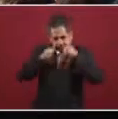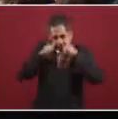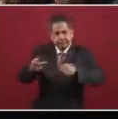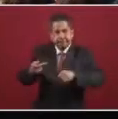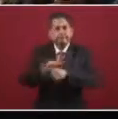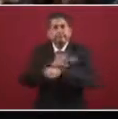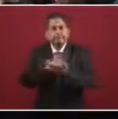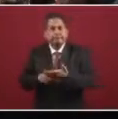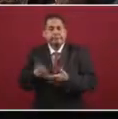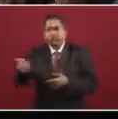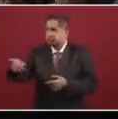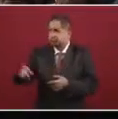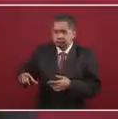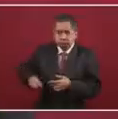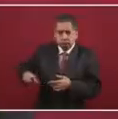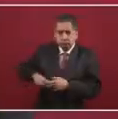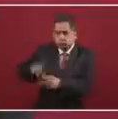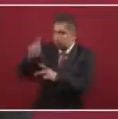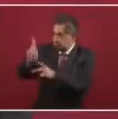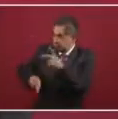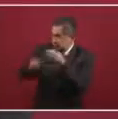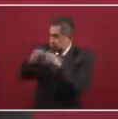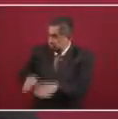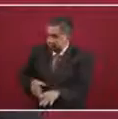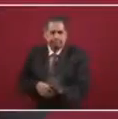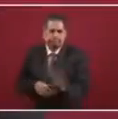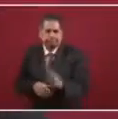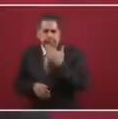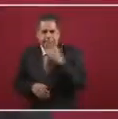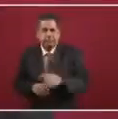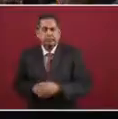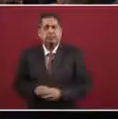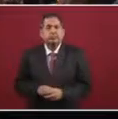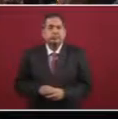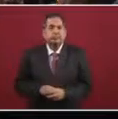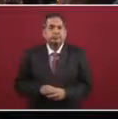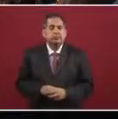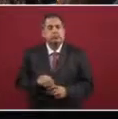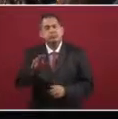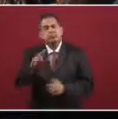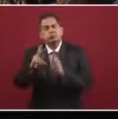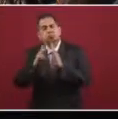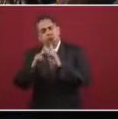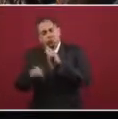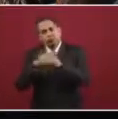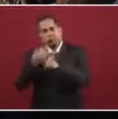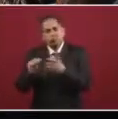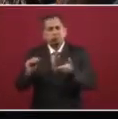una interrupción de la vida democrática de un país. Se está reeditando el capítulo de Celaya